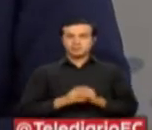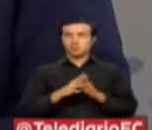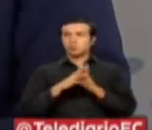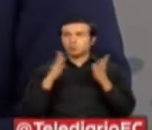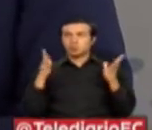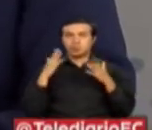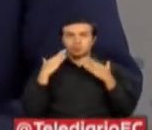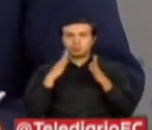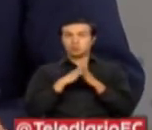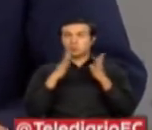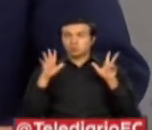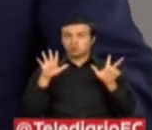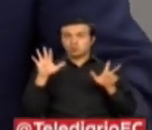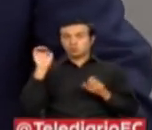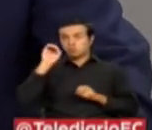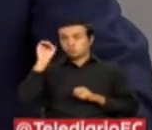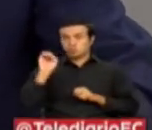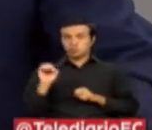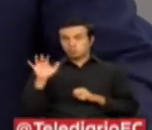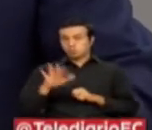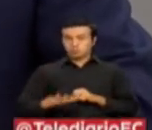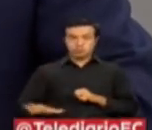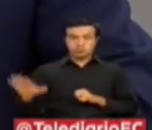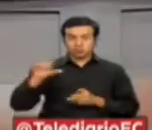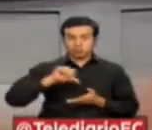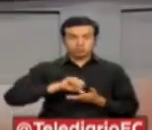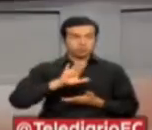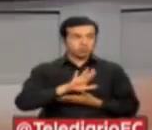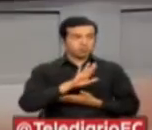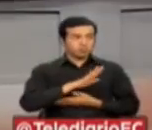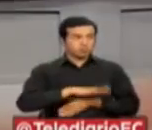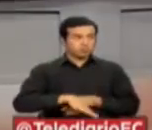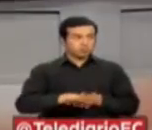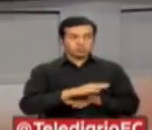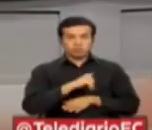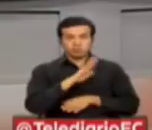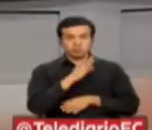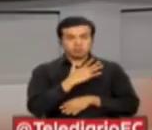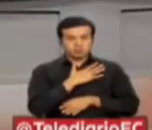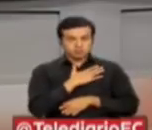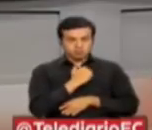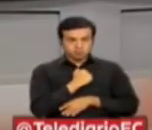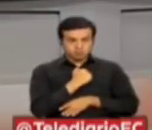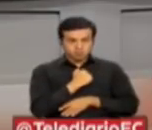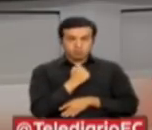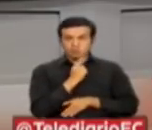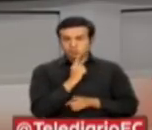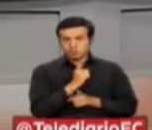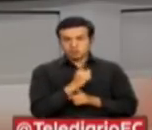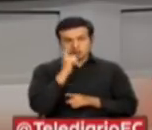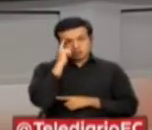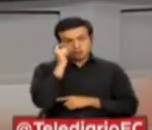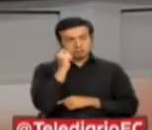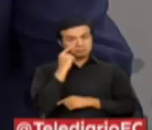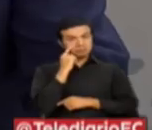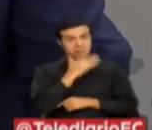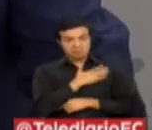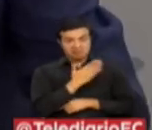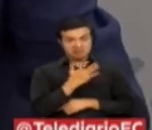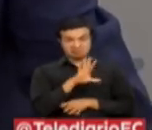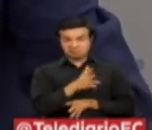en la ciudad de Guayaquil. Sí, sí. Que se supone que es el territorio fuerte de Guillermo Lasso. Así es. Muy